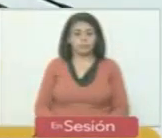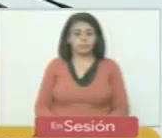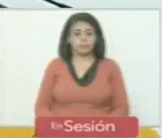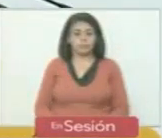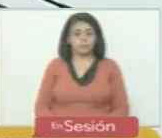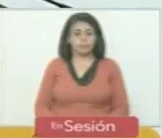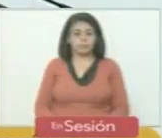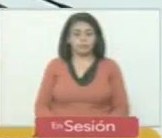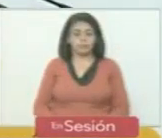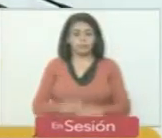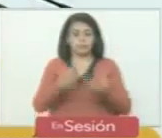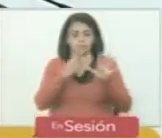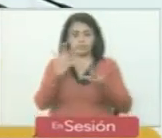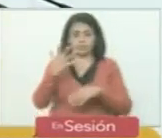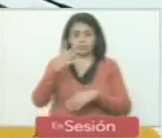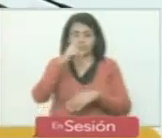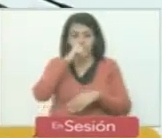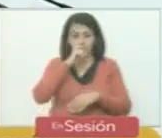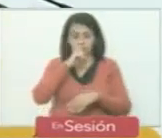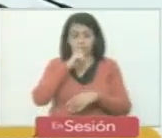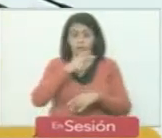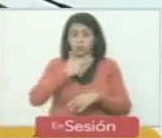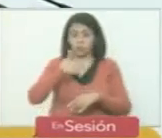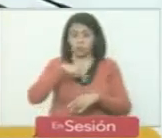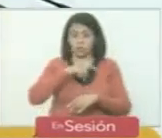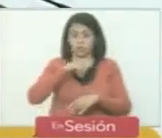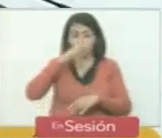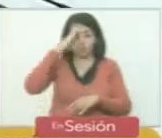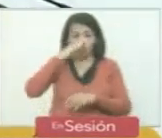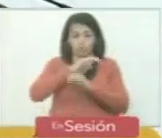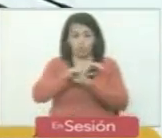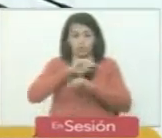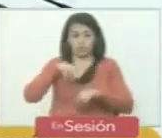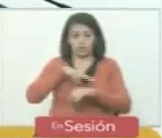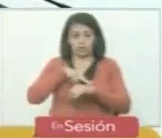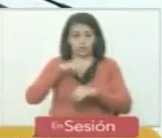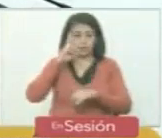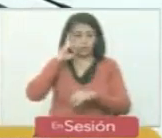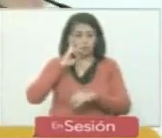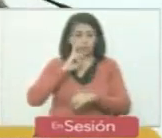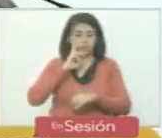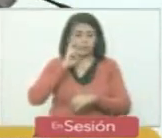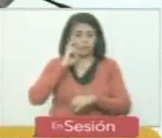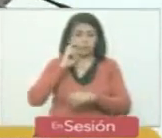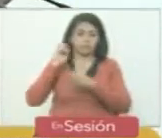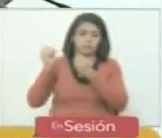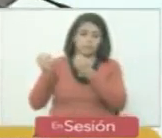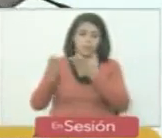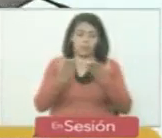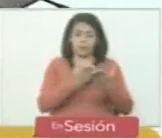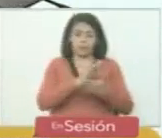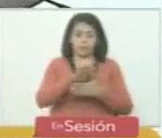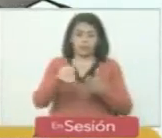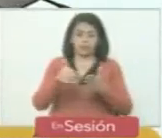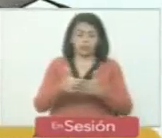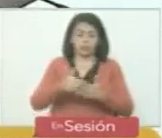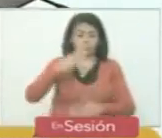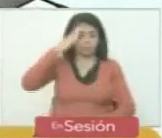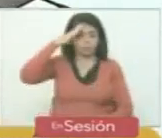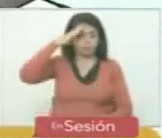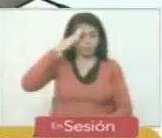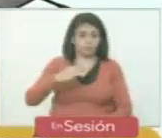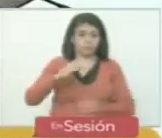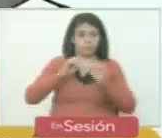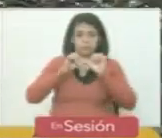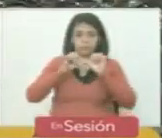al 85 aniversario de nuestra Guardia Nacional Bolivariana. Bienvenidos, centinelas permanentes de